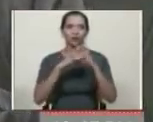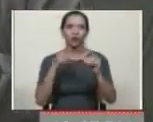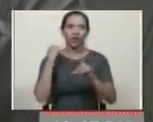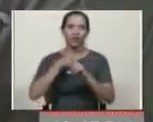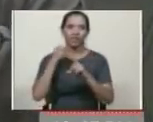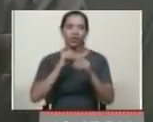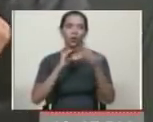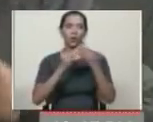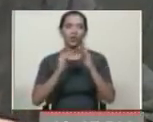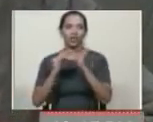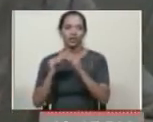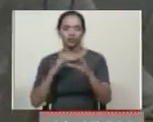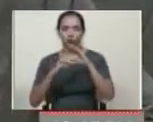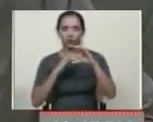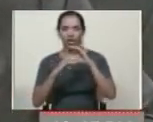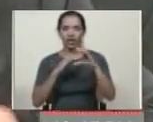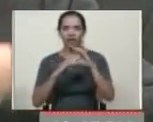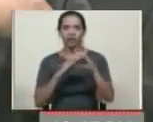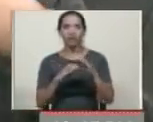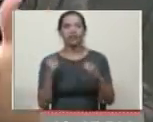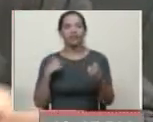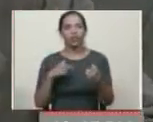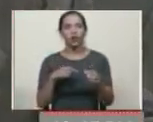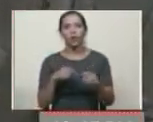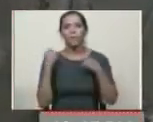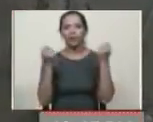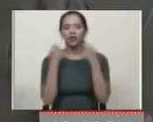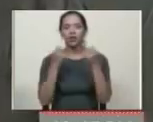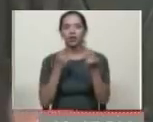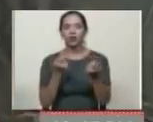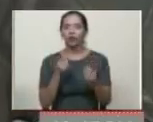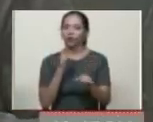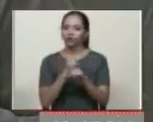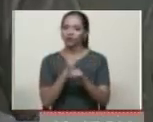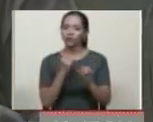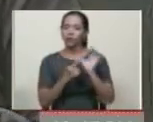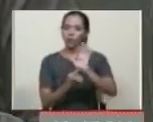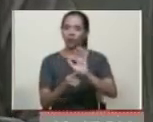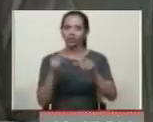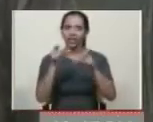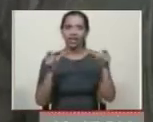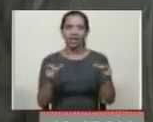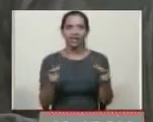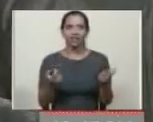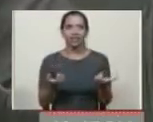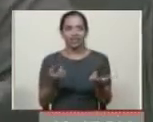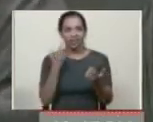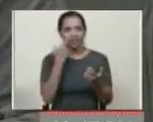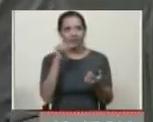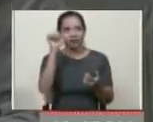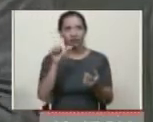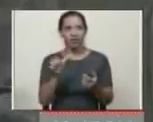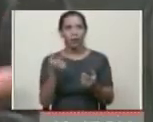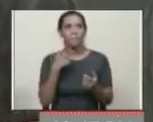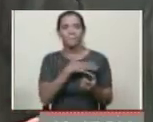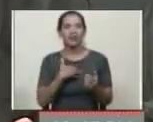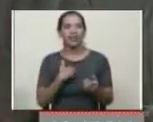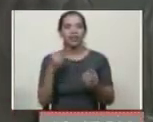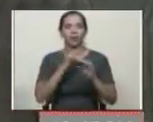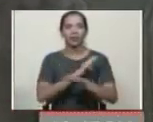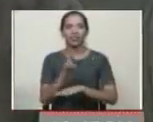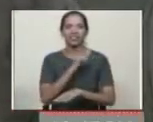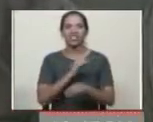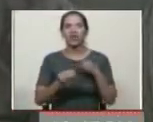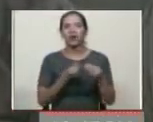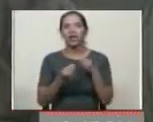comunicacional, tienes por ahí una especie de periódico digital, o sea, muéstrale todo eso a la gente para que el que esté en la casa allí, que está de repente... ¿Cómo es ese cuento? Mira, me quiero meter en las redes, ¿qué puede hacer